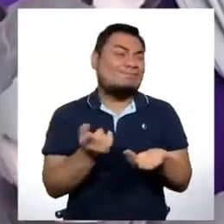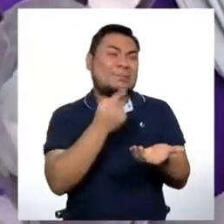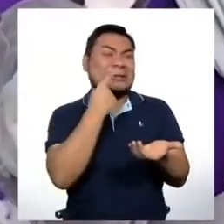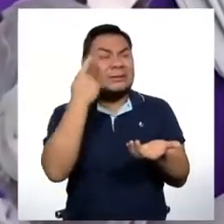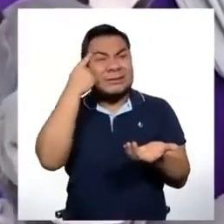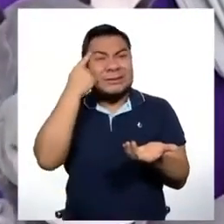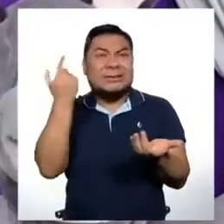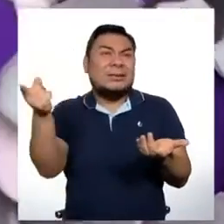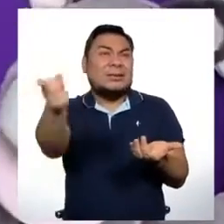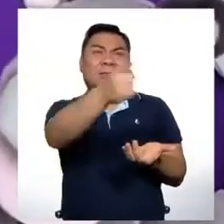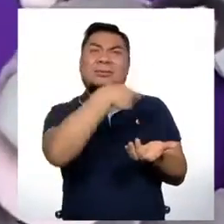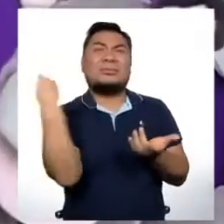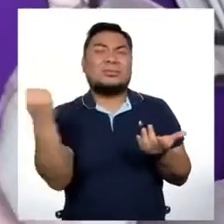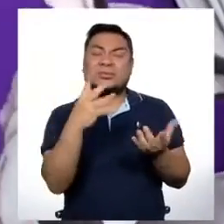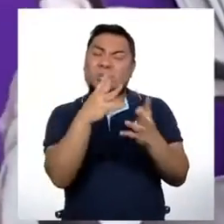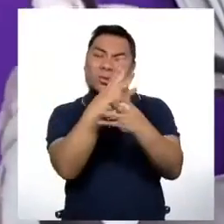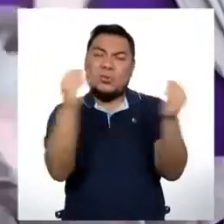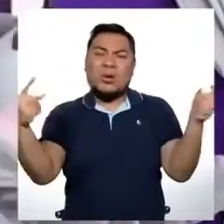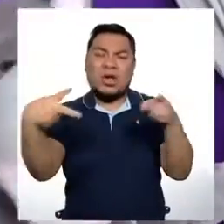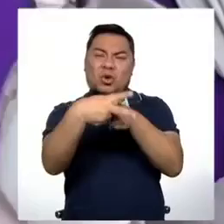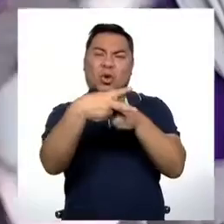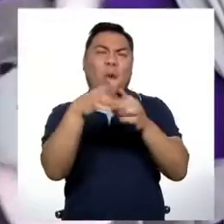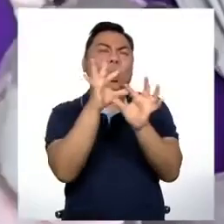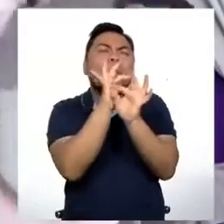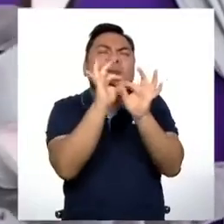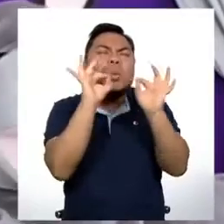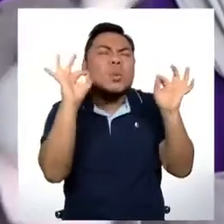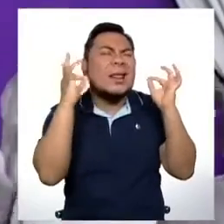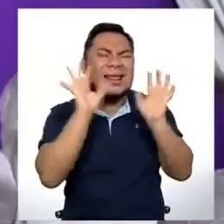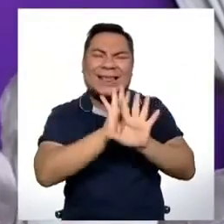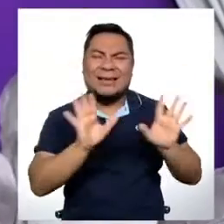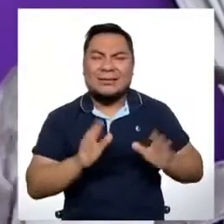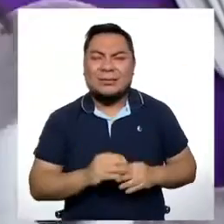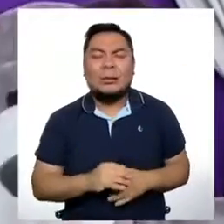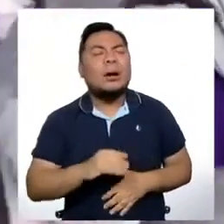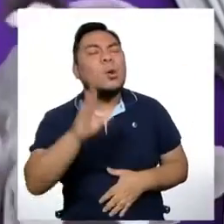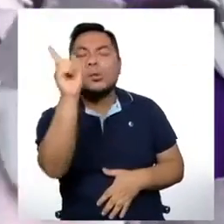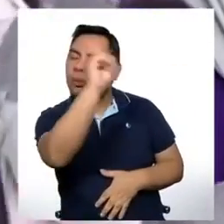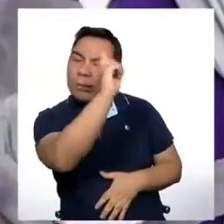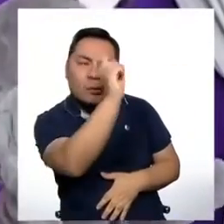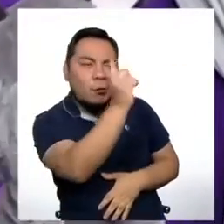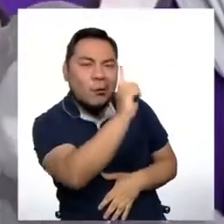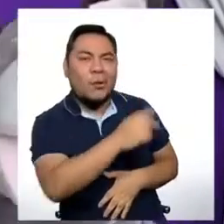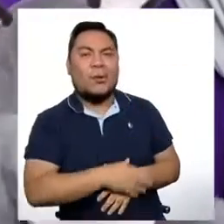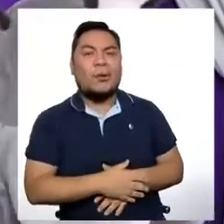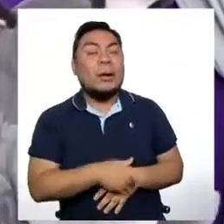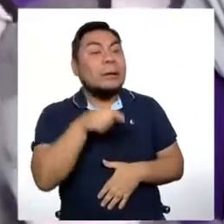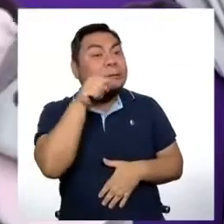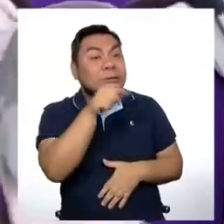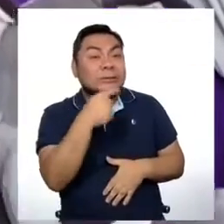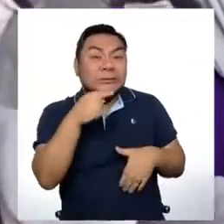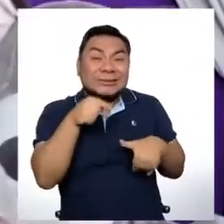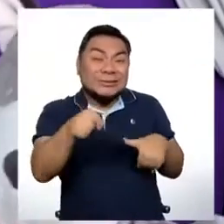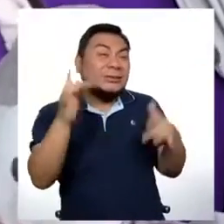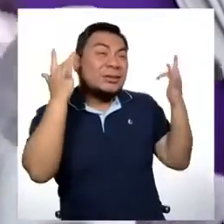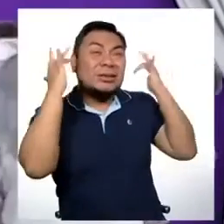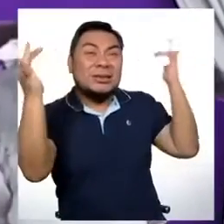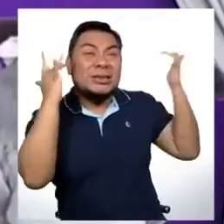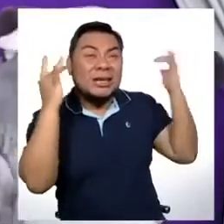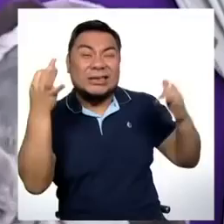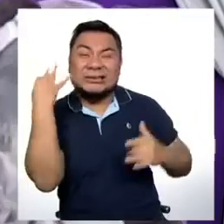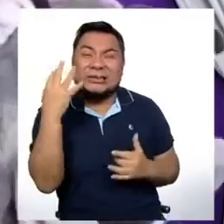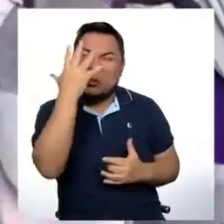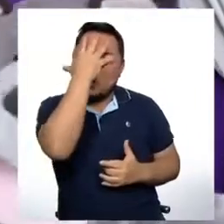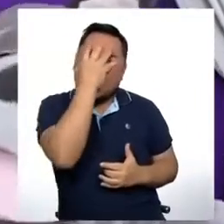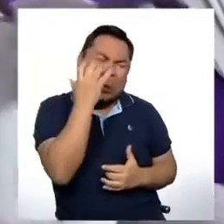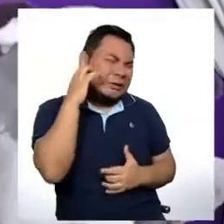que el mundo se quedara sin sonidos para que perros... ¡No, Héctor! Los sonidos no son siempre